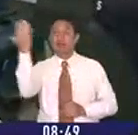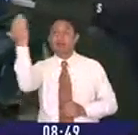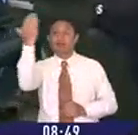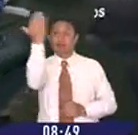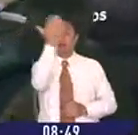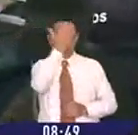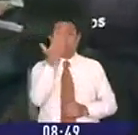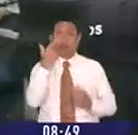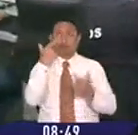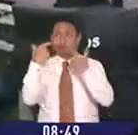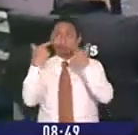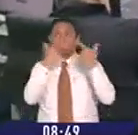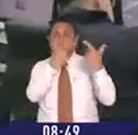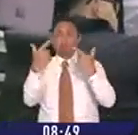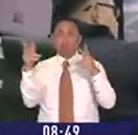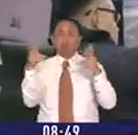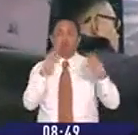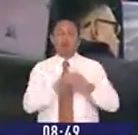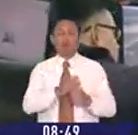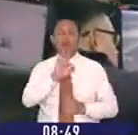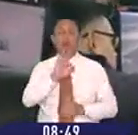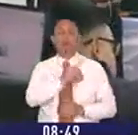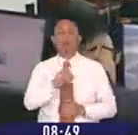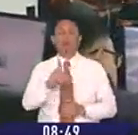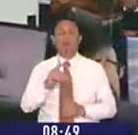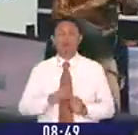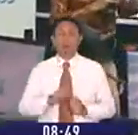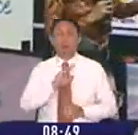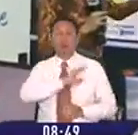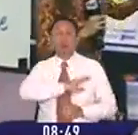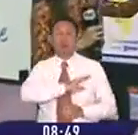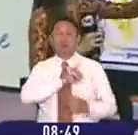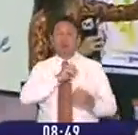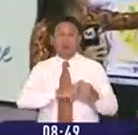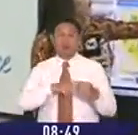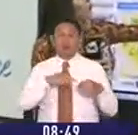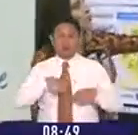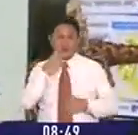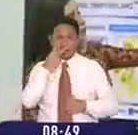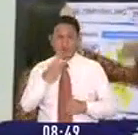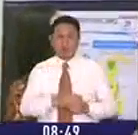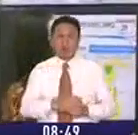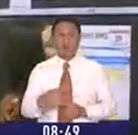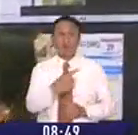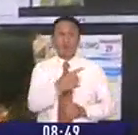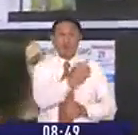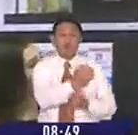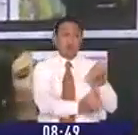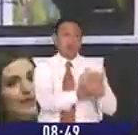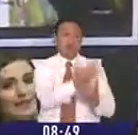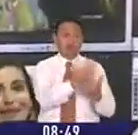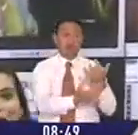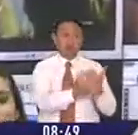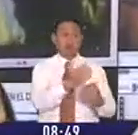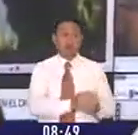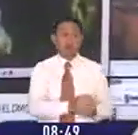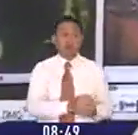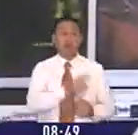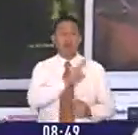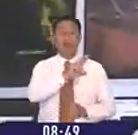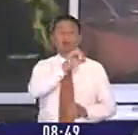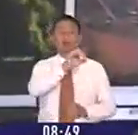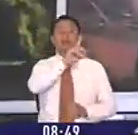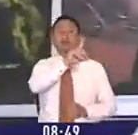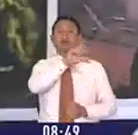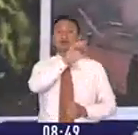de videovigilancia de las cámaras del ECU 911 y también del municipio de Quito, se puede observar un incendio ya en el sector de la Rol 2. También